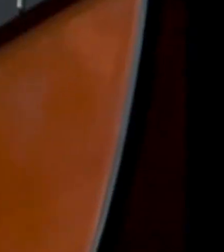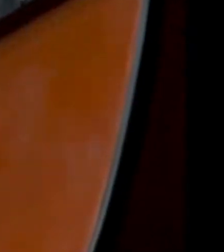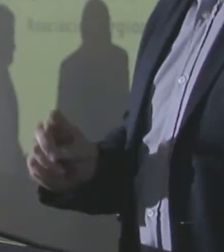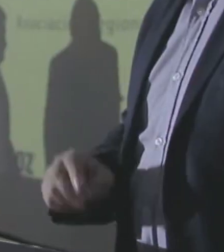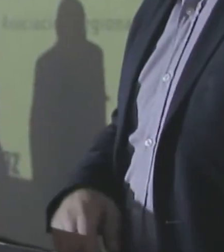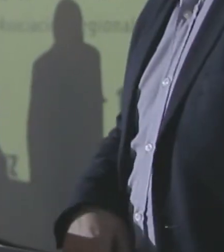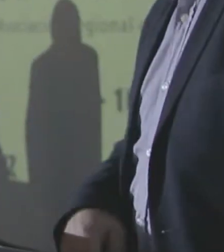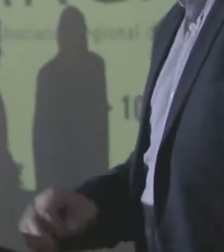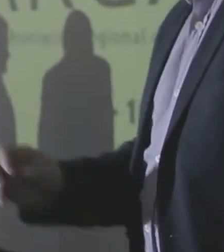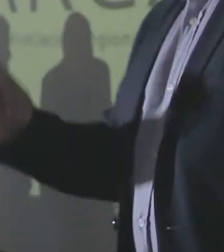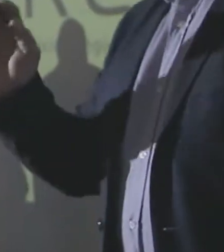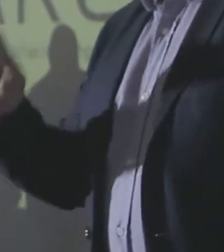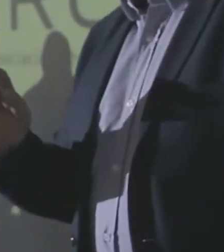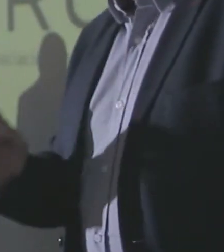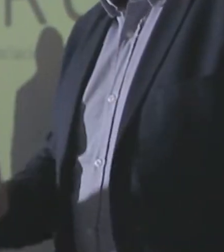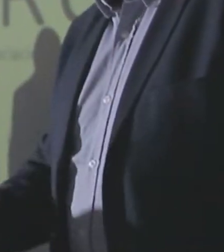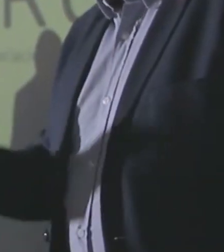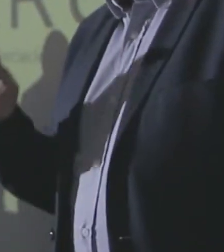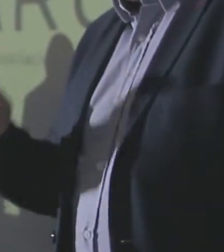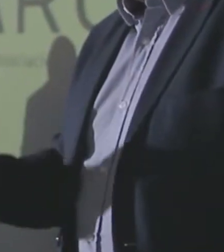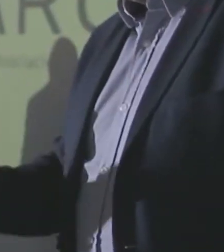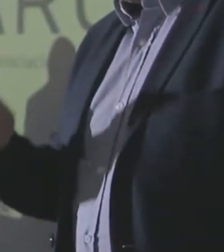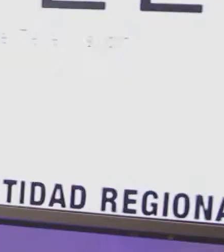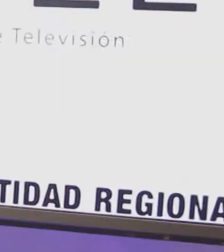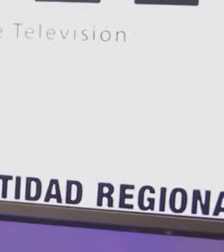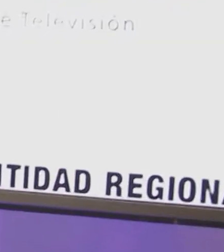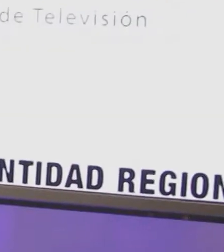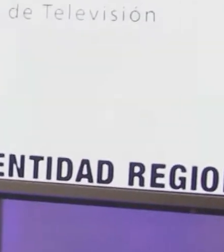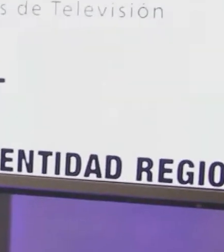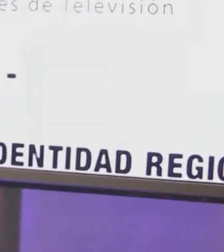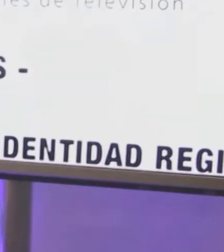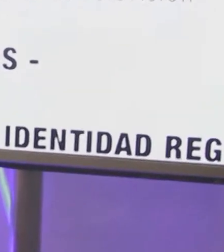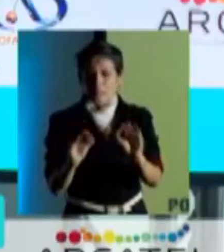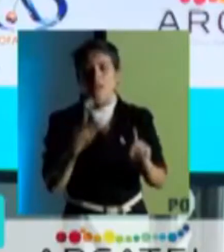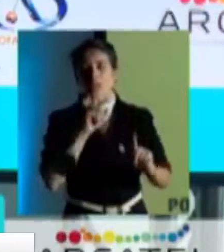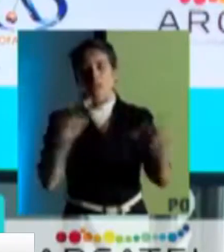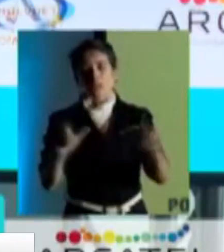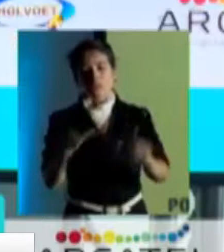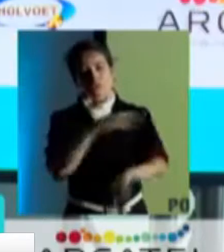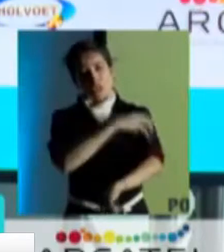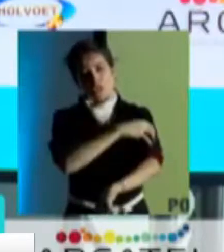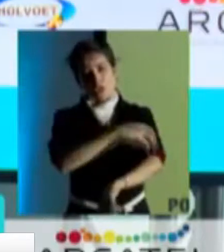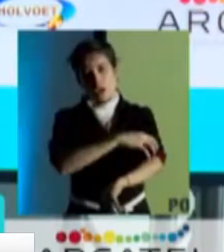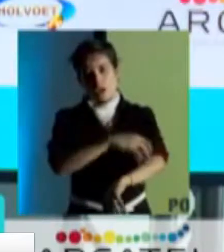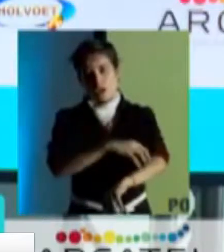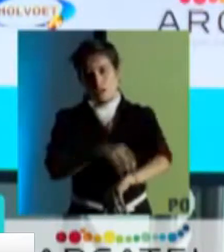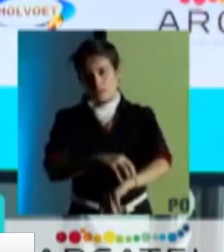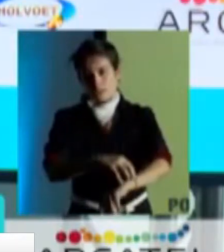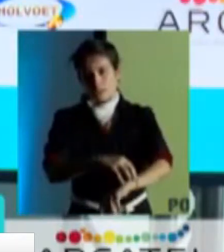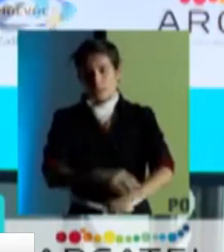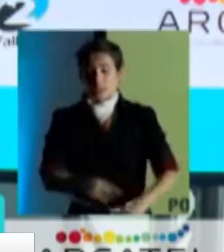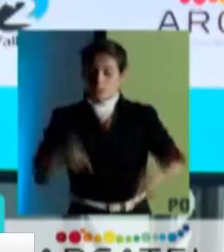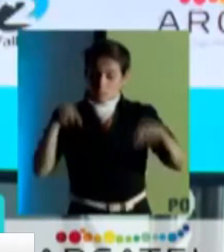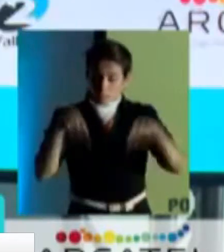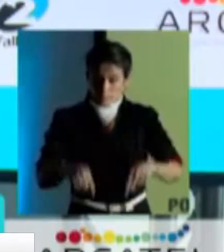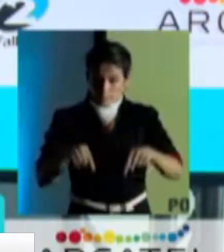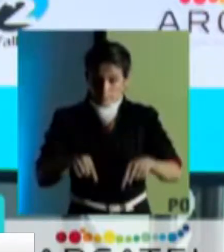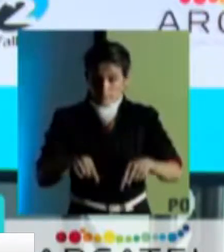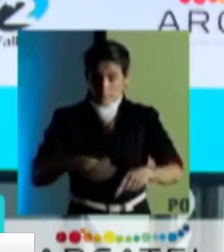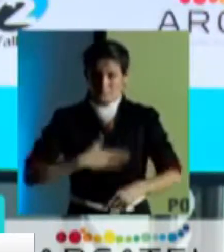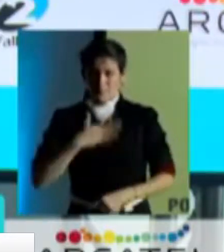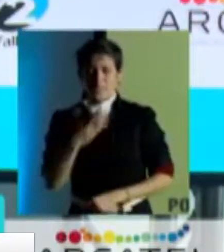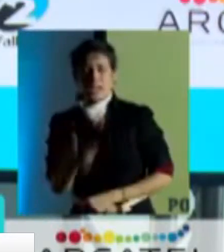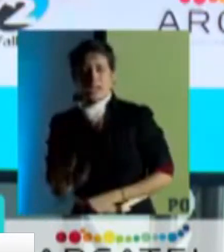realización de los cabildos provinciales entre otros proyectos destacados hoy queremos reafirmar nuestro